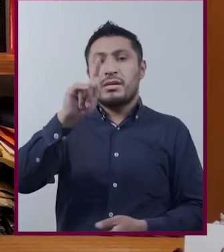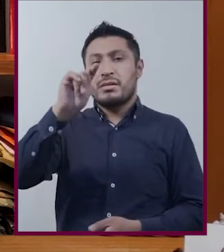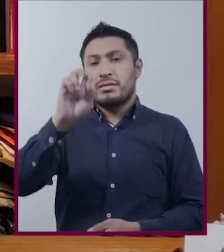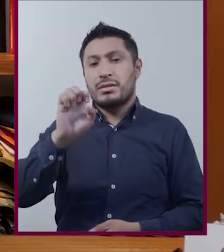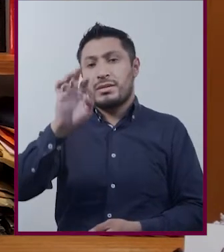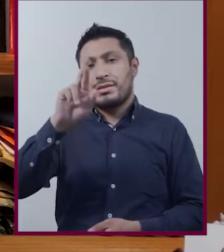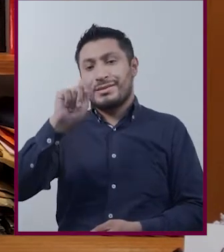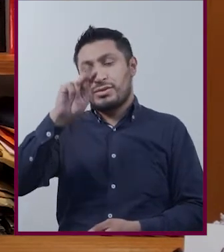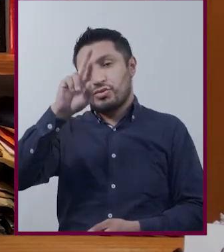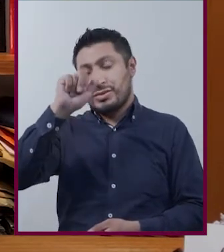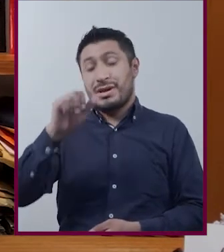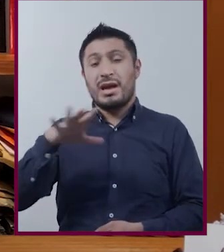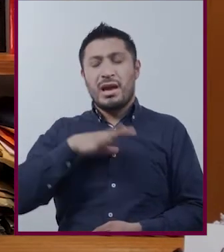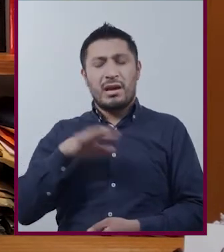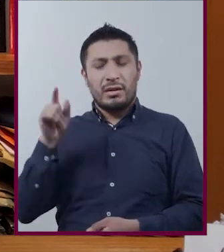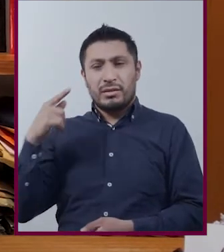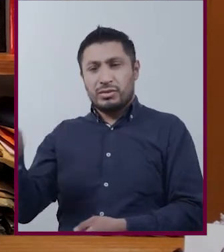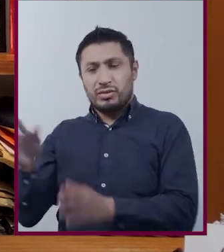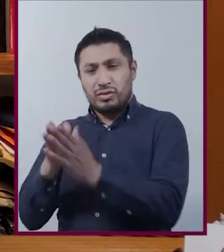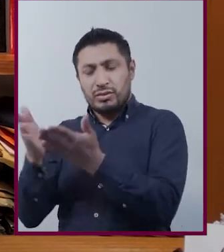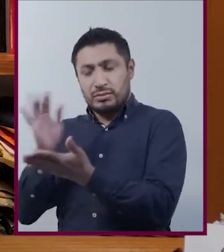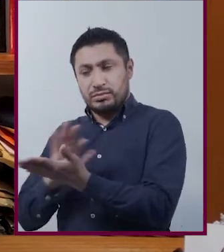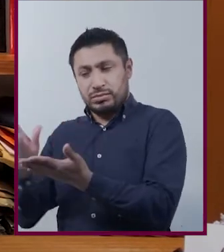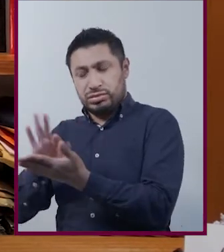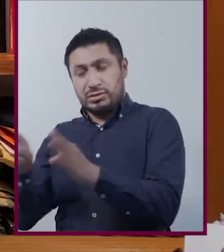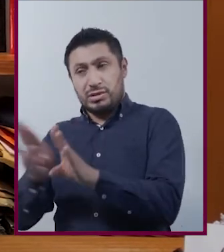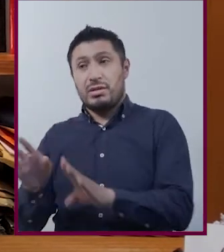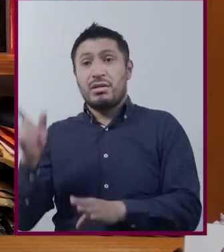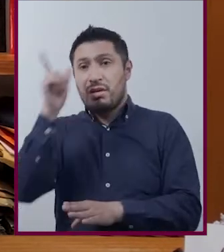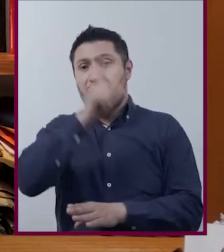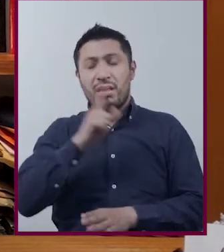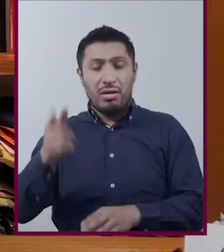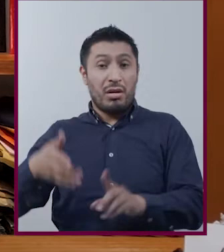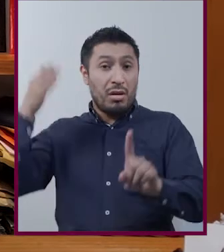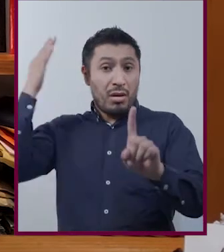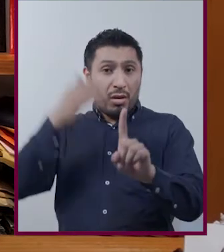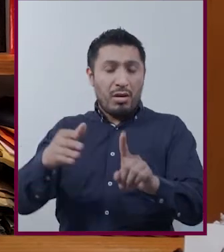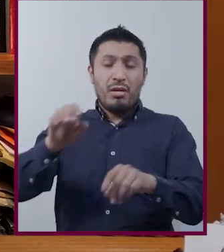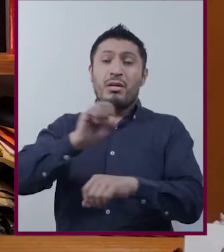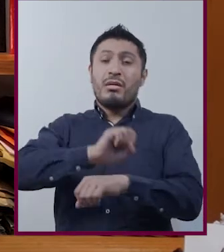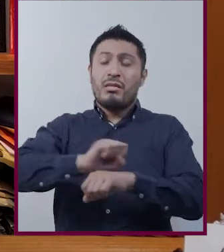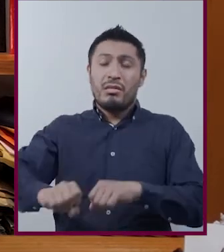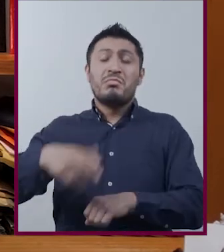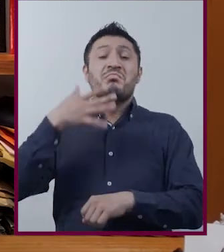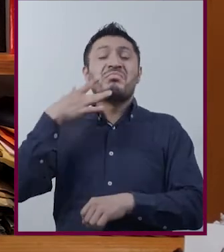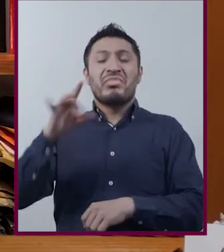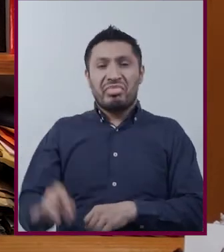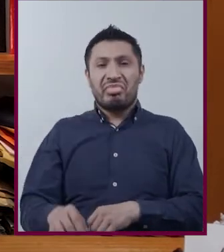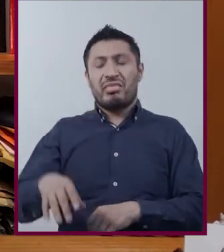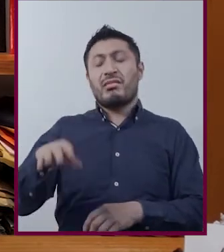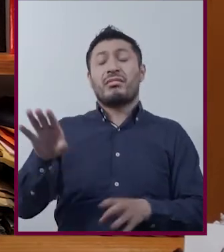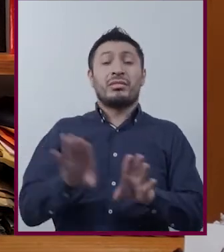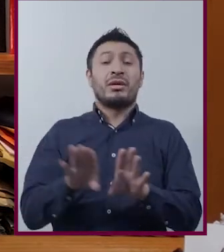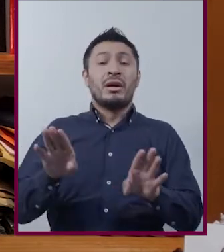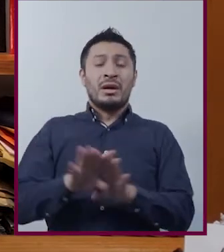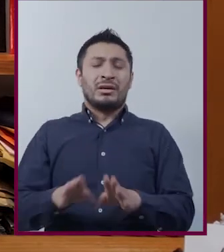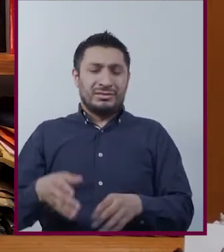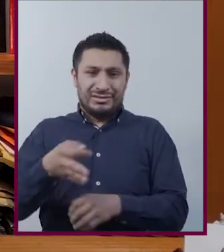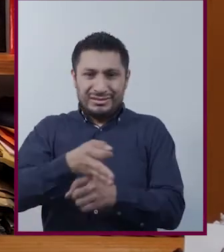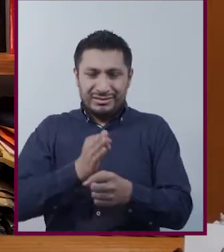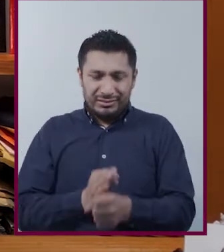quien lea Cartucho encontrará un lenguaje muy directo, sencillo, con sentido del humor, que habla de